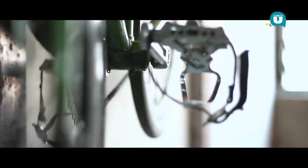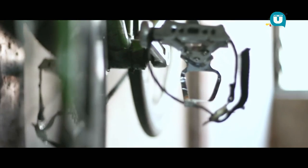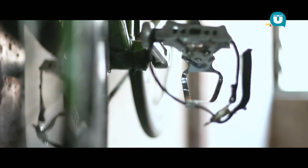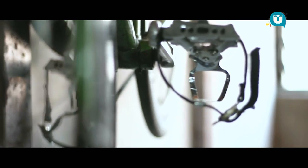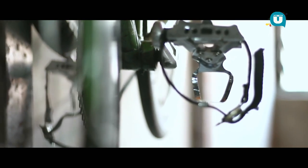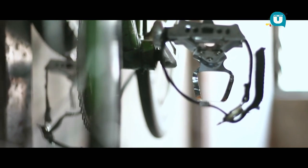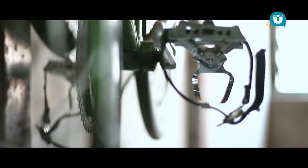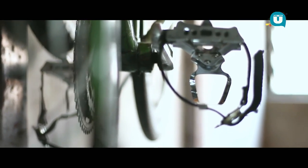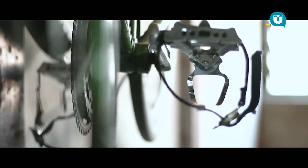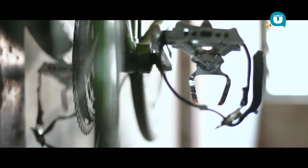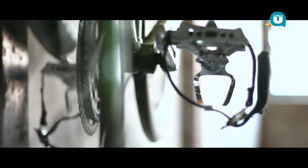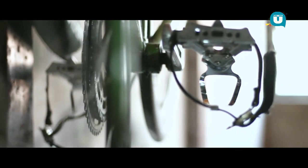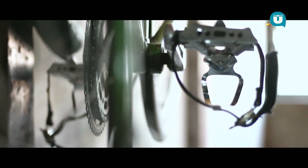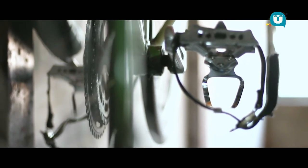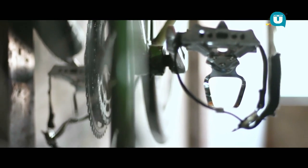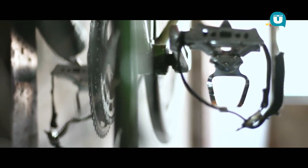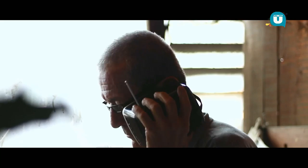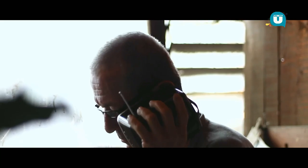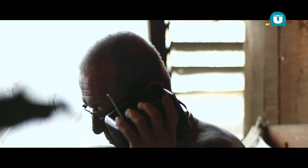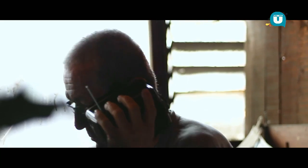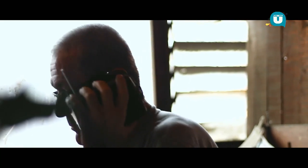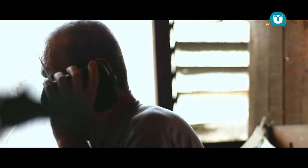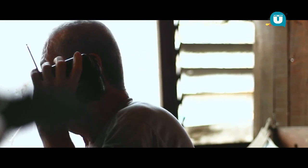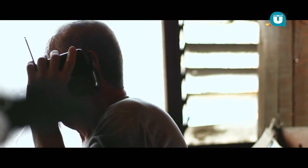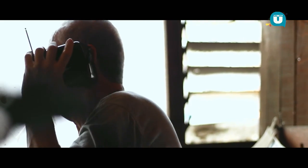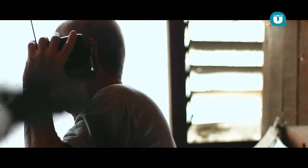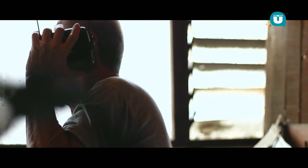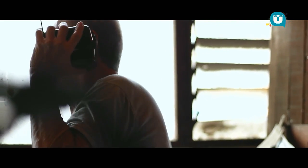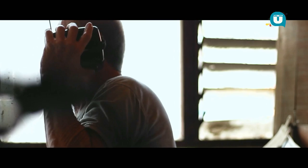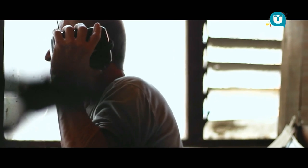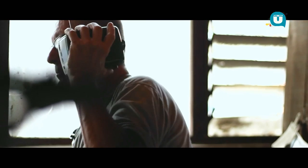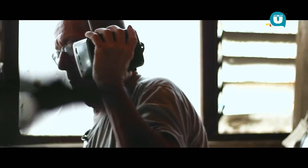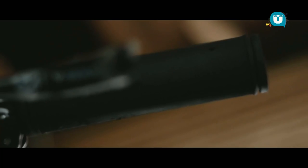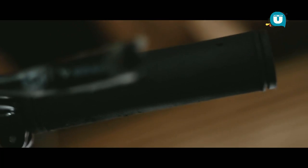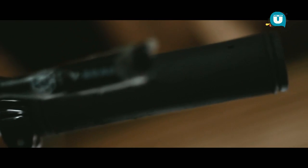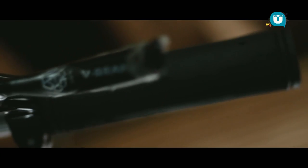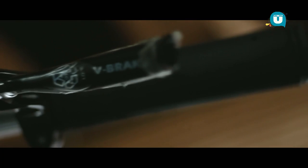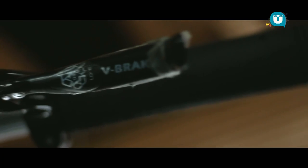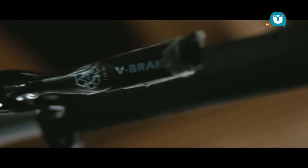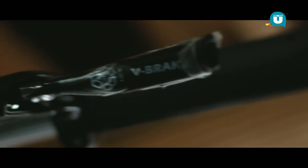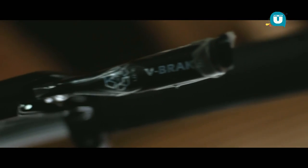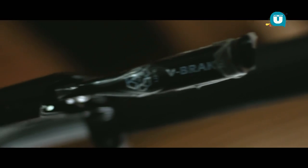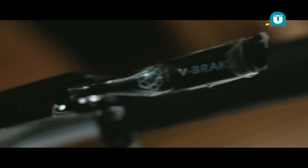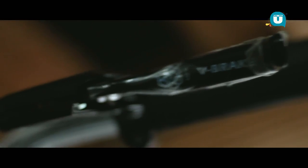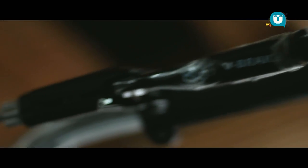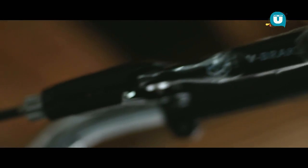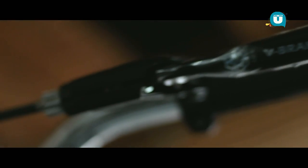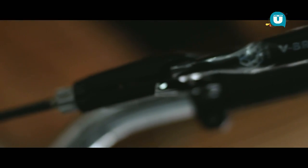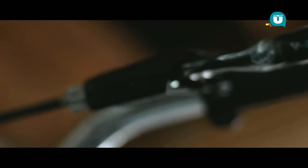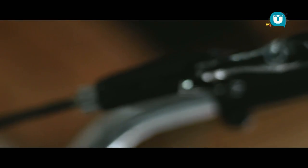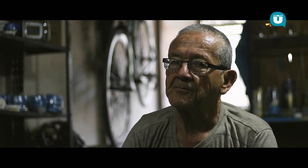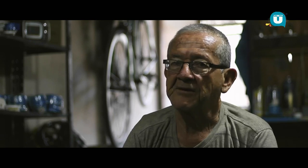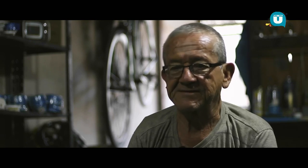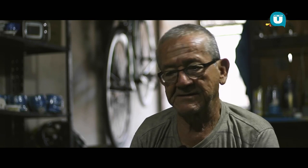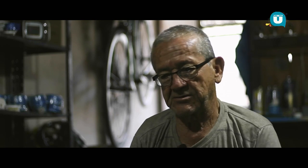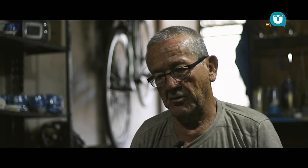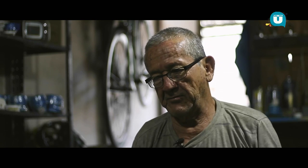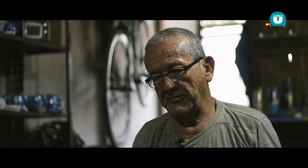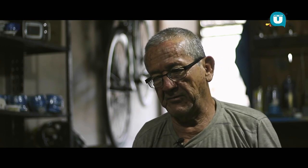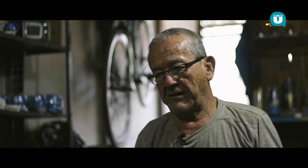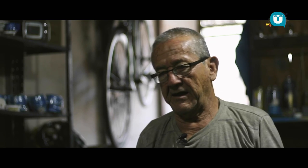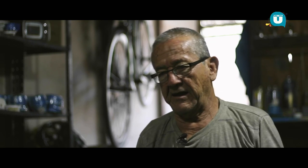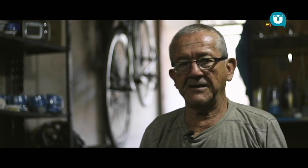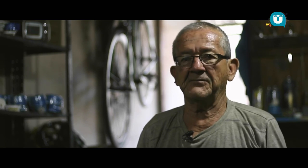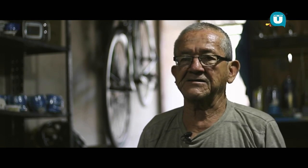para el sitio de meta. Julio Restiabrica van a ingresar sobre la línea de embalaje, Julio. Día de gloria para Colombia. Parra va a